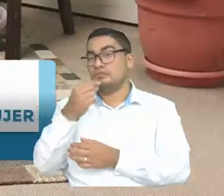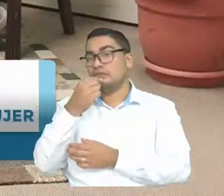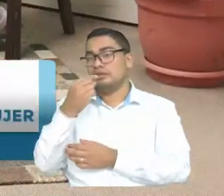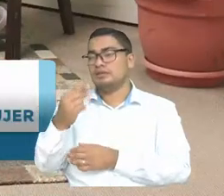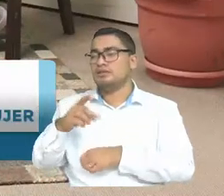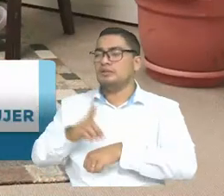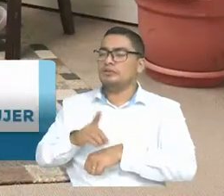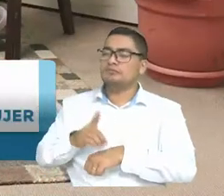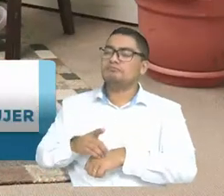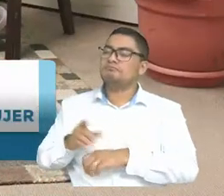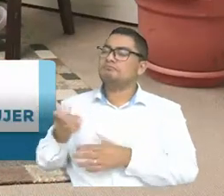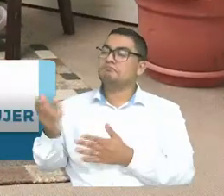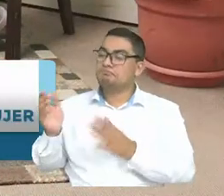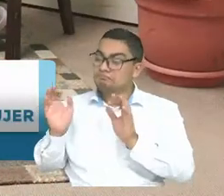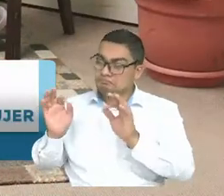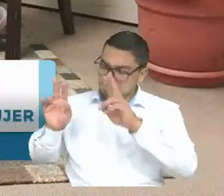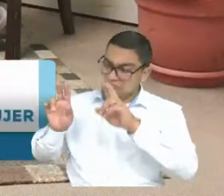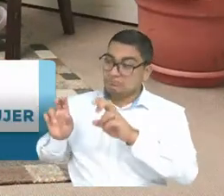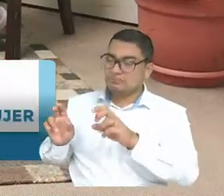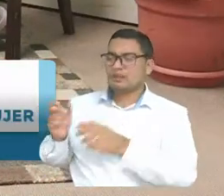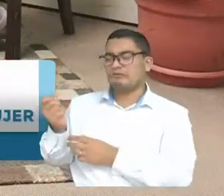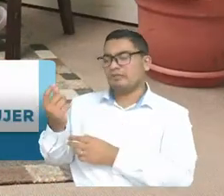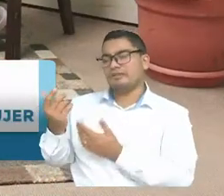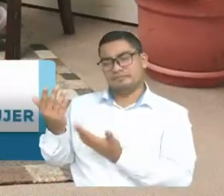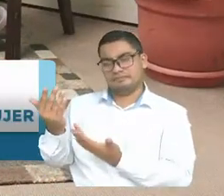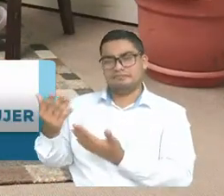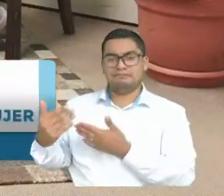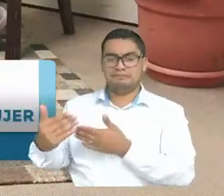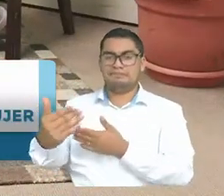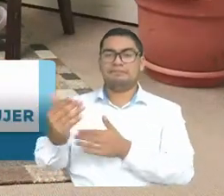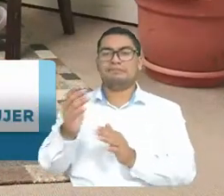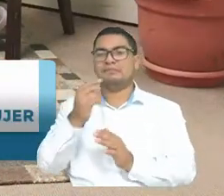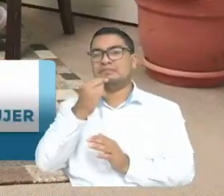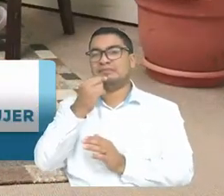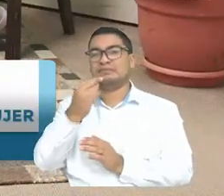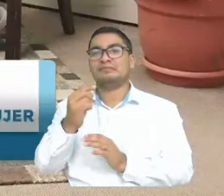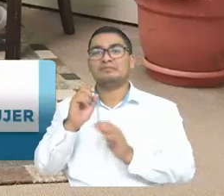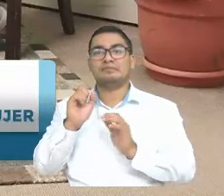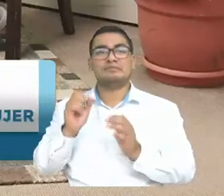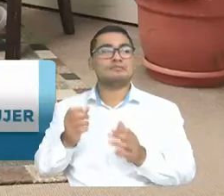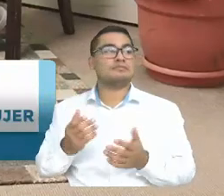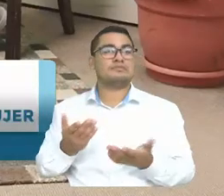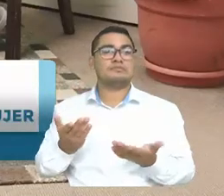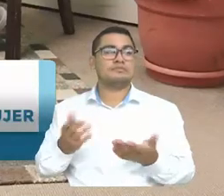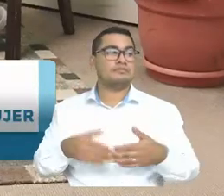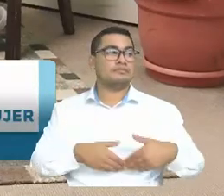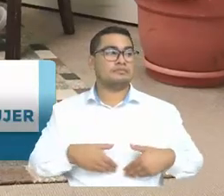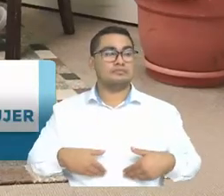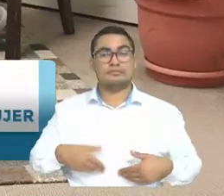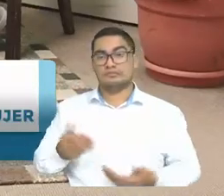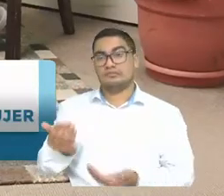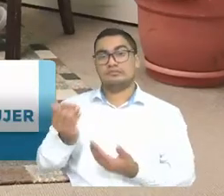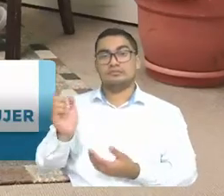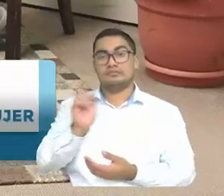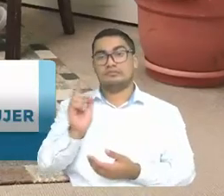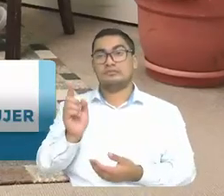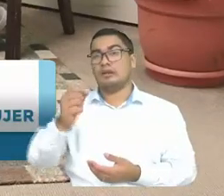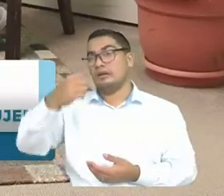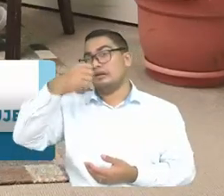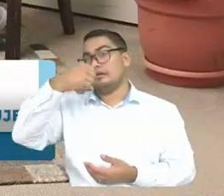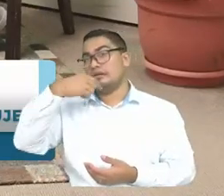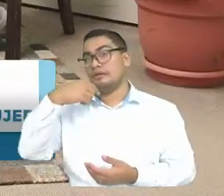del doctor pues, o del consejo de doctores le dicen no, esta mujer puede esperar para no ir a cesárea, le mandan